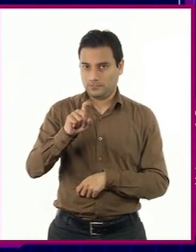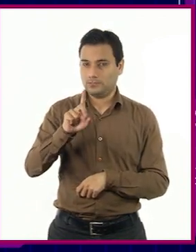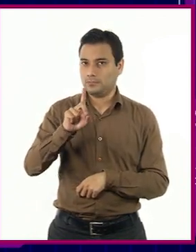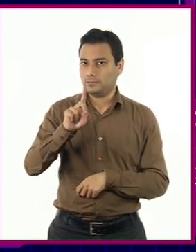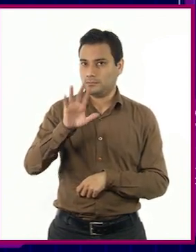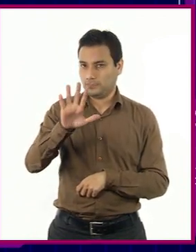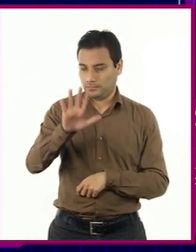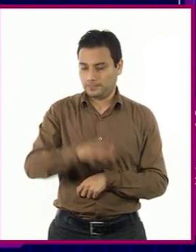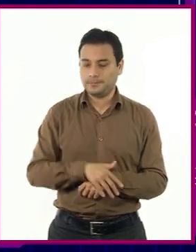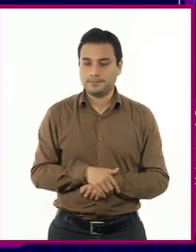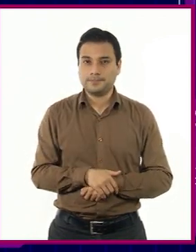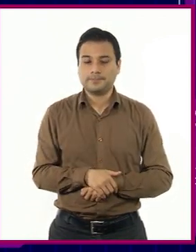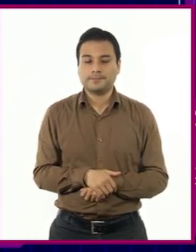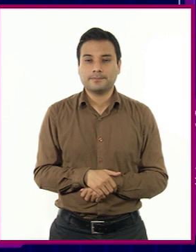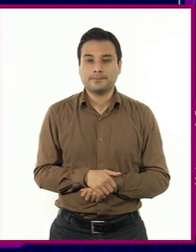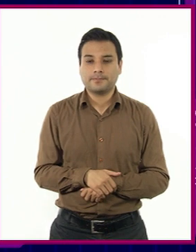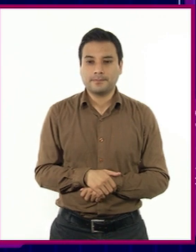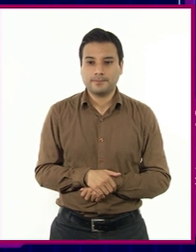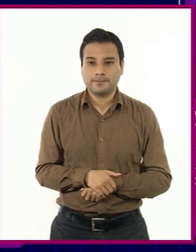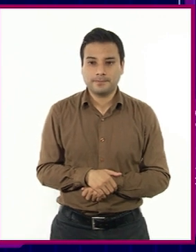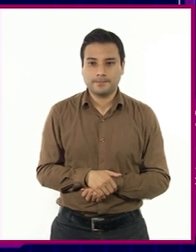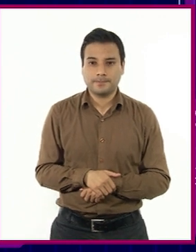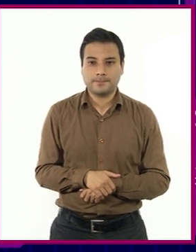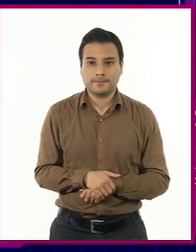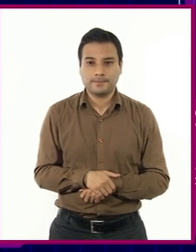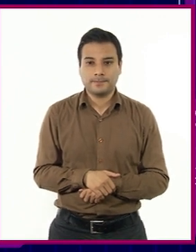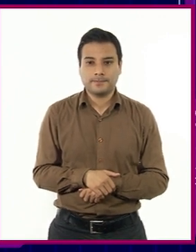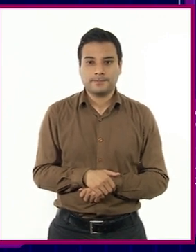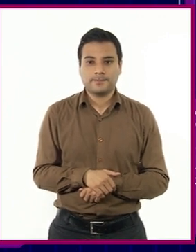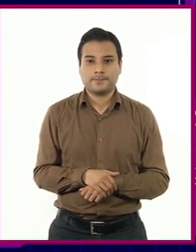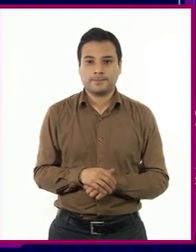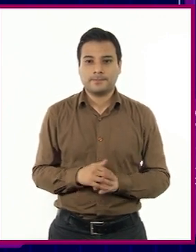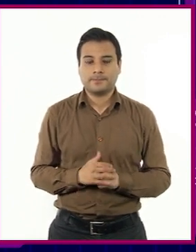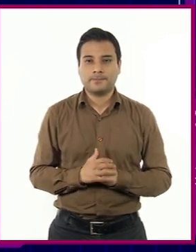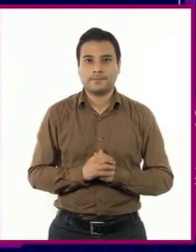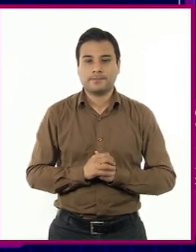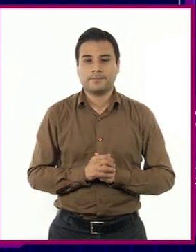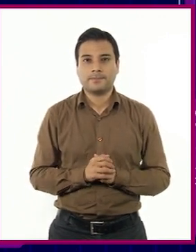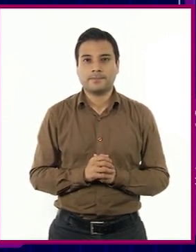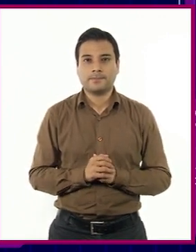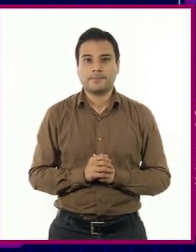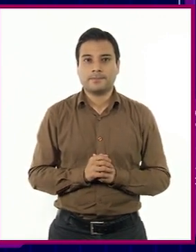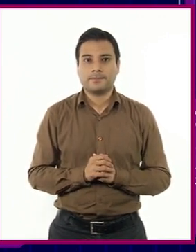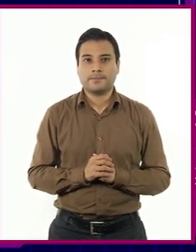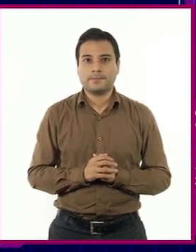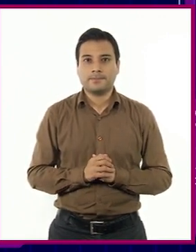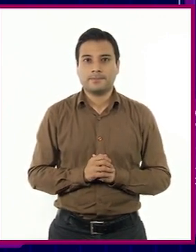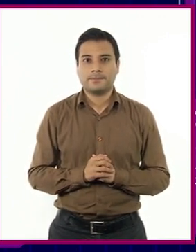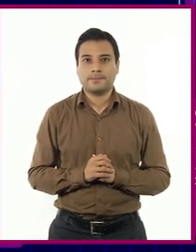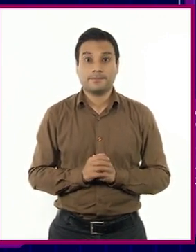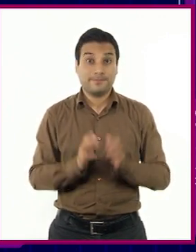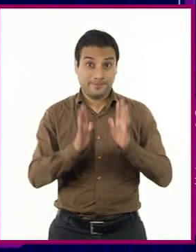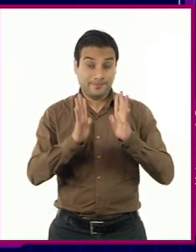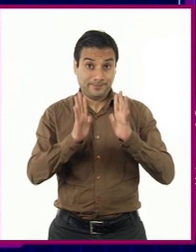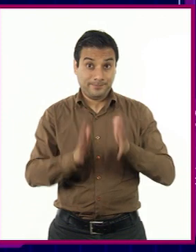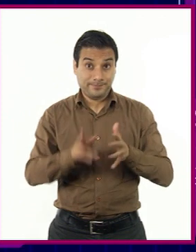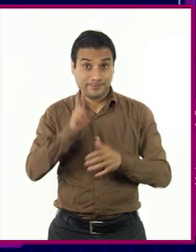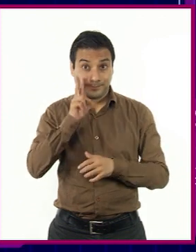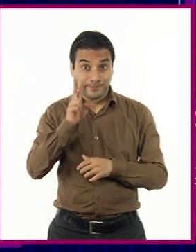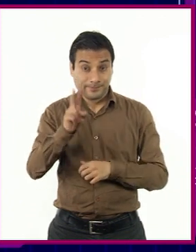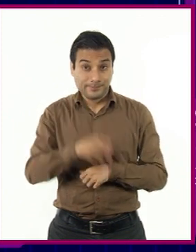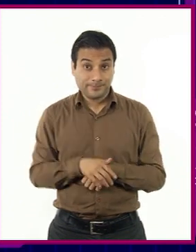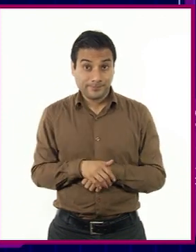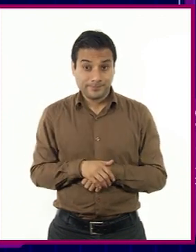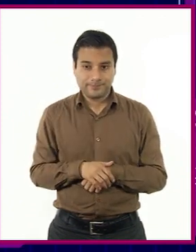grados menos 45 grados es igual a 135 grados. Si observamos el ángulo